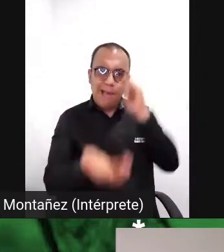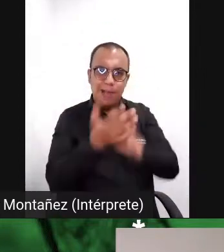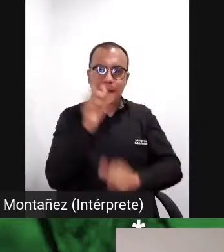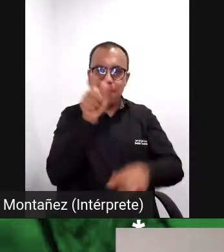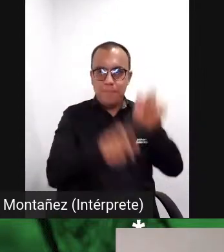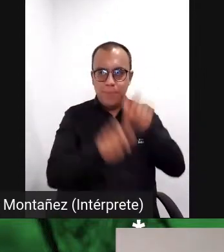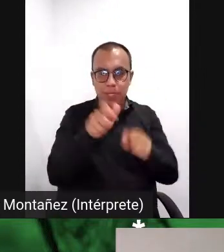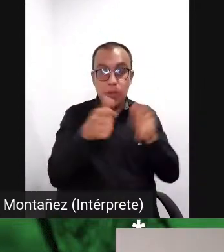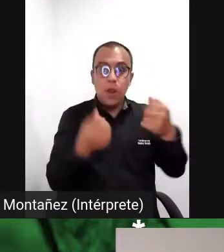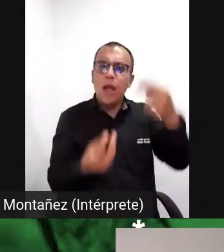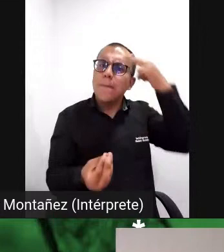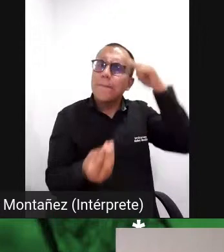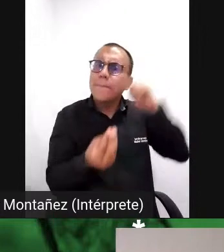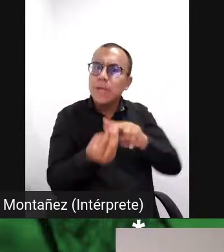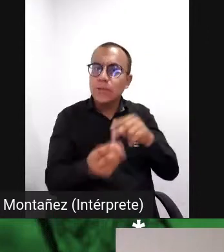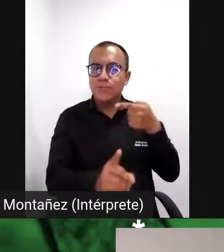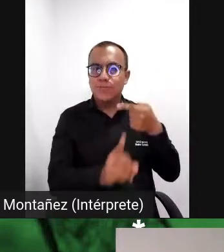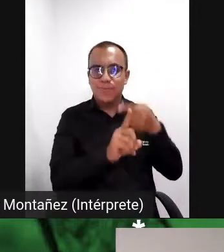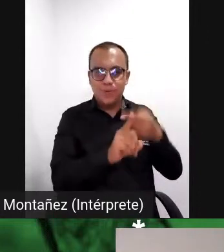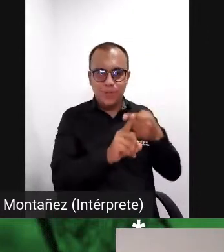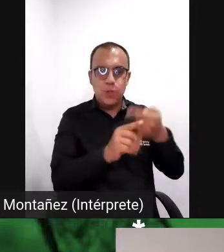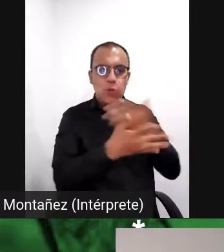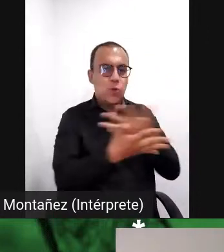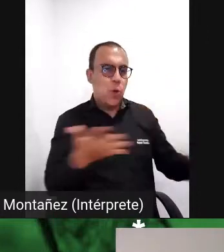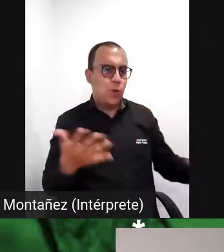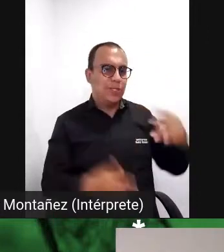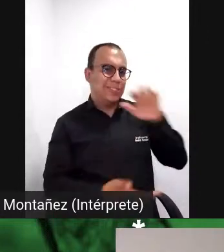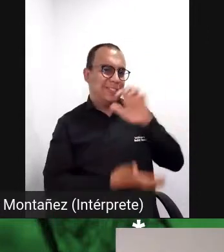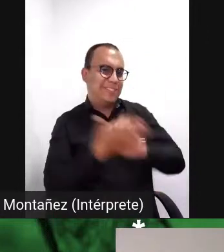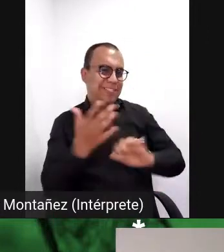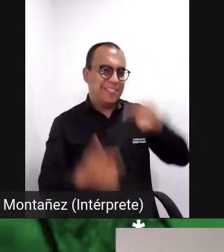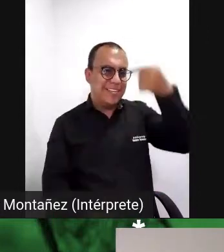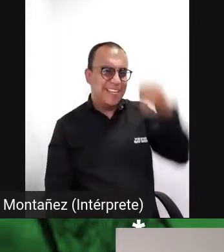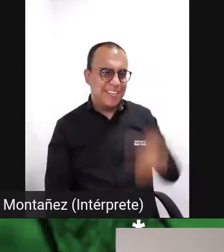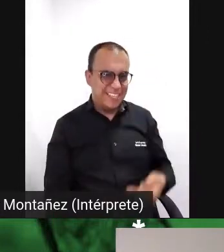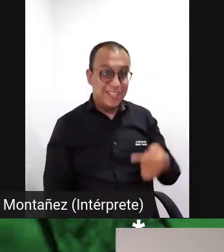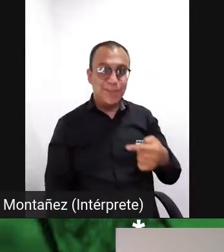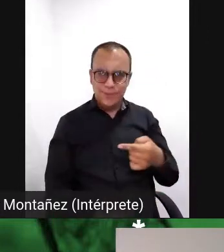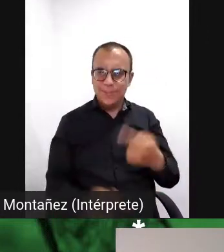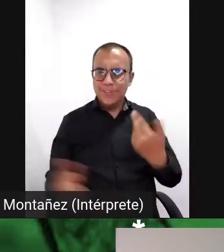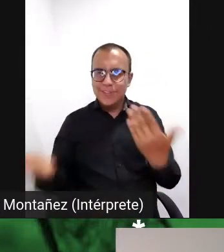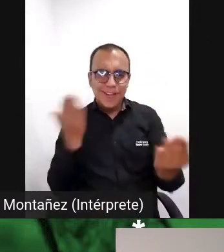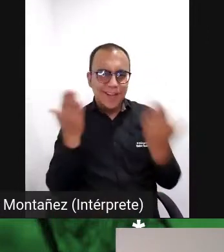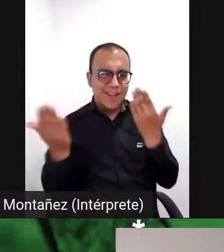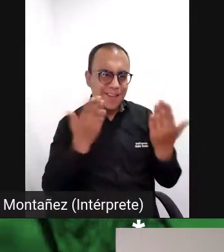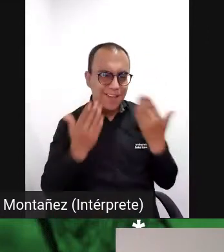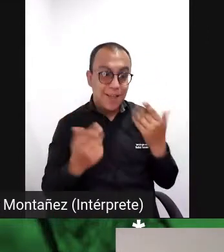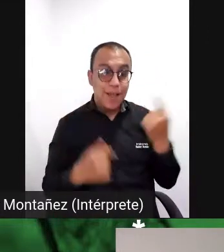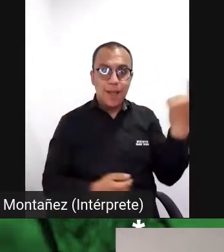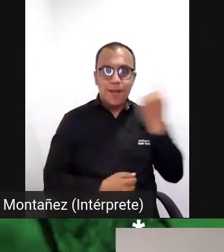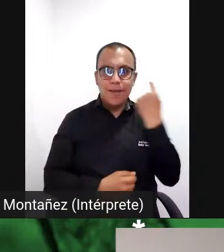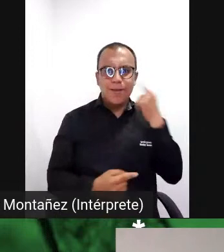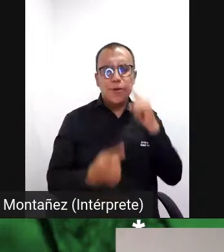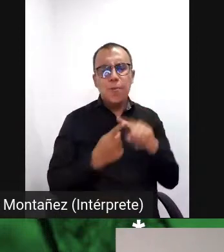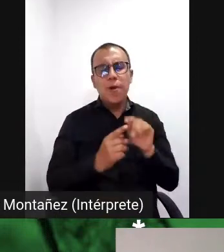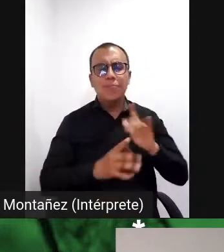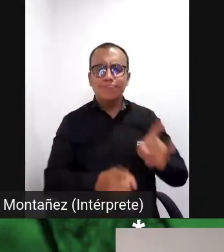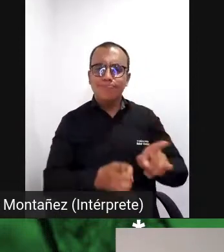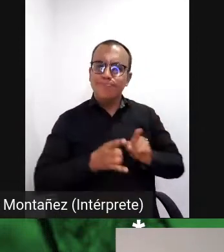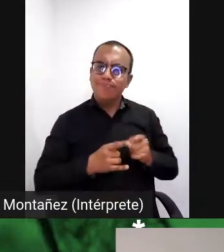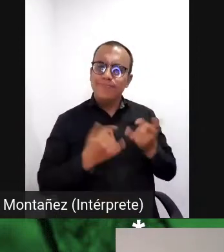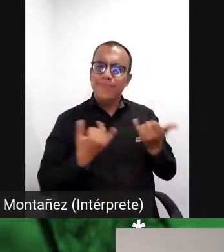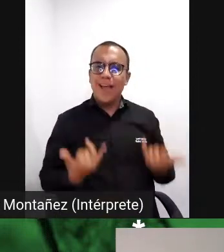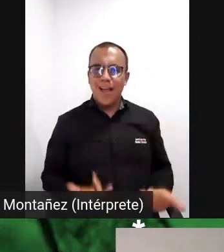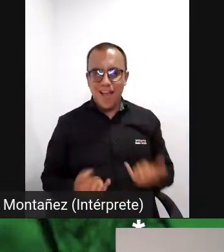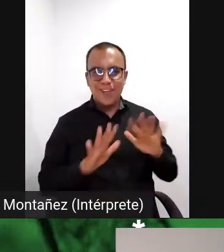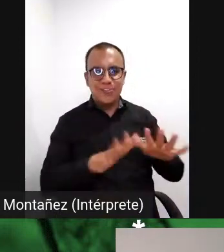ejemplo, hay mitos positivos como hay, no negativos. El que comentabas ahorita es un mito que de pronto genera hasta ternura, ¿no? Sobre la